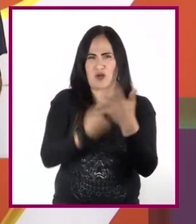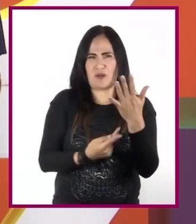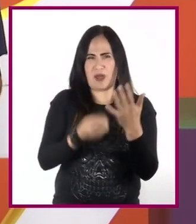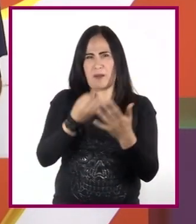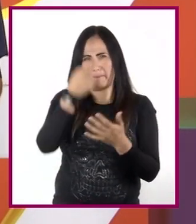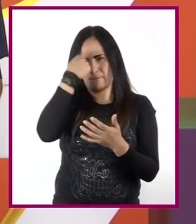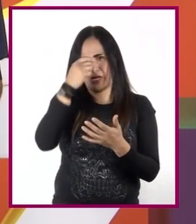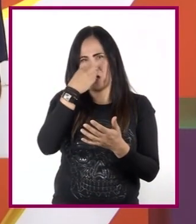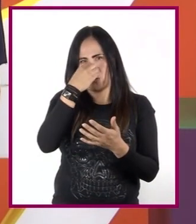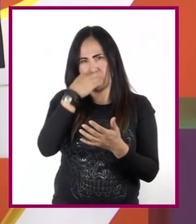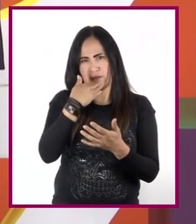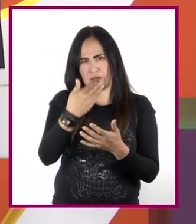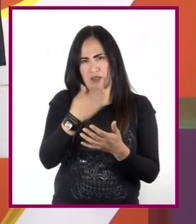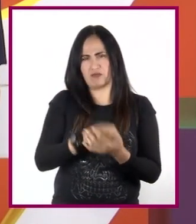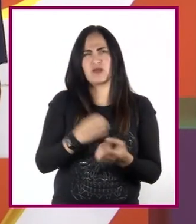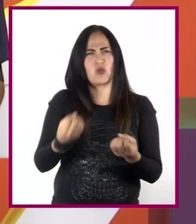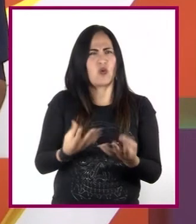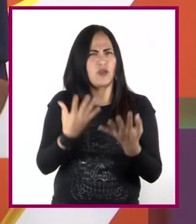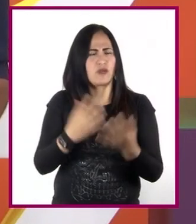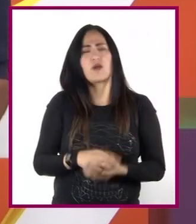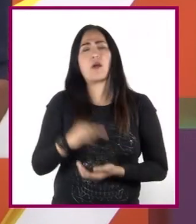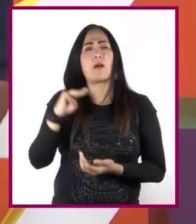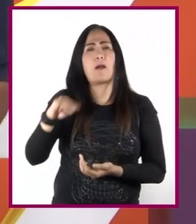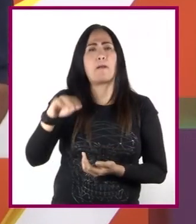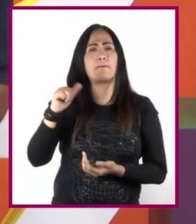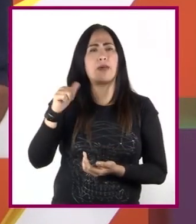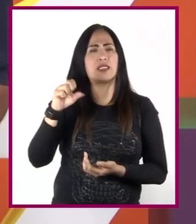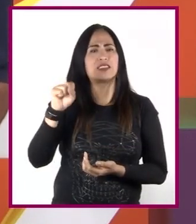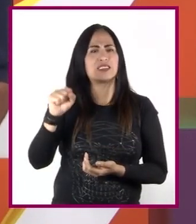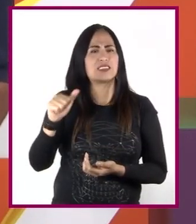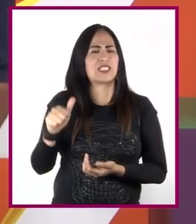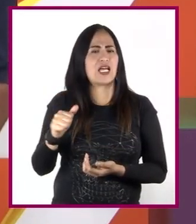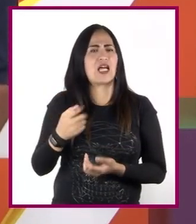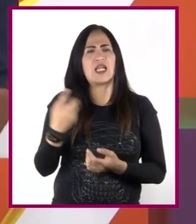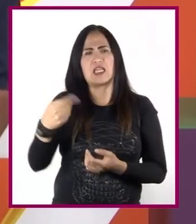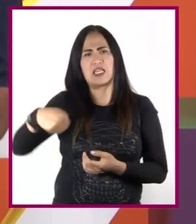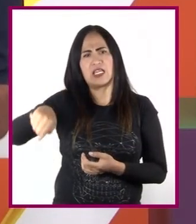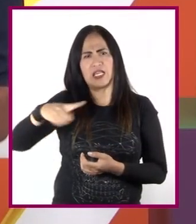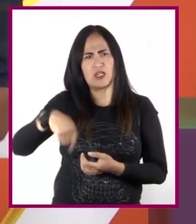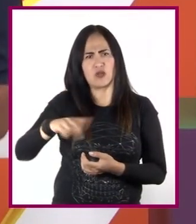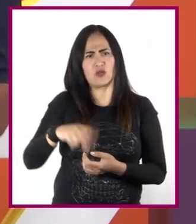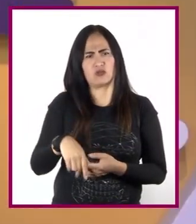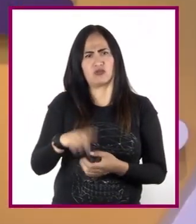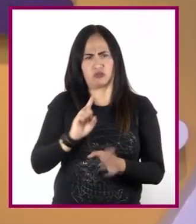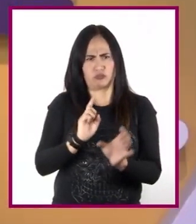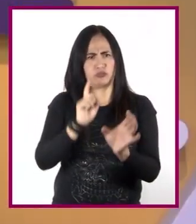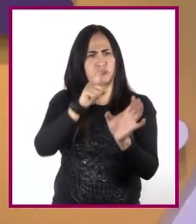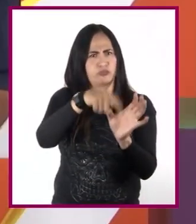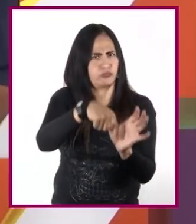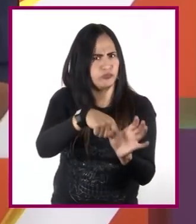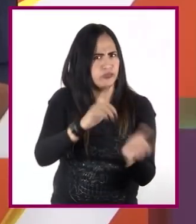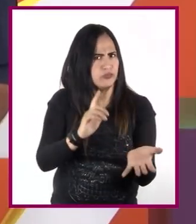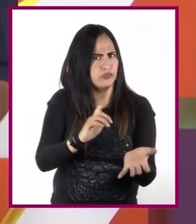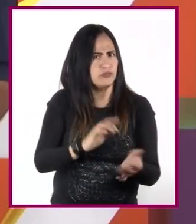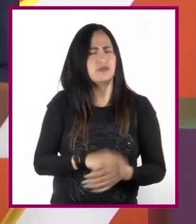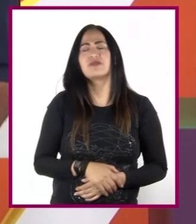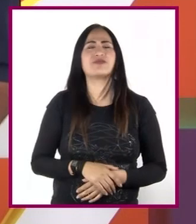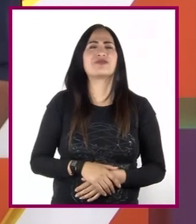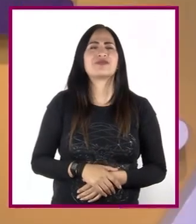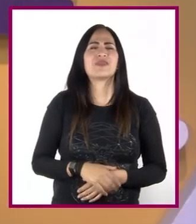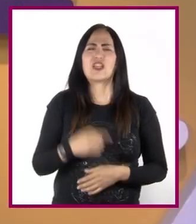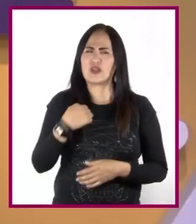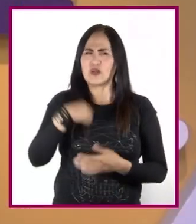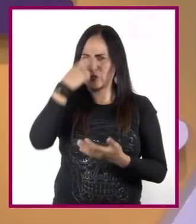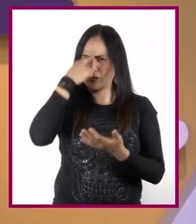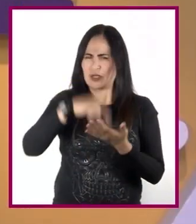masa promedio, ¿qué masa deberá considerar para poderlos ingresar al programa de nutrición? Maestro, creo que estas